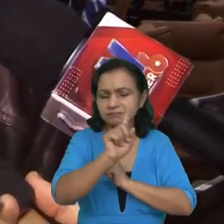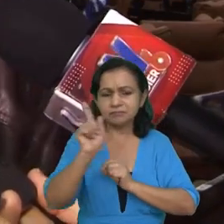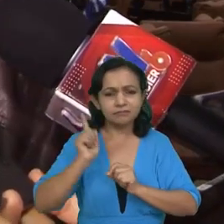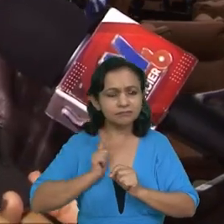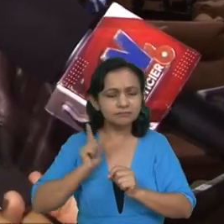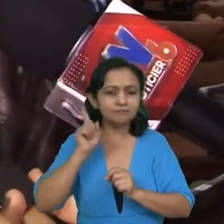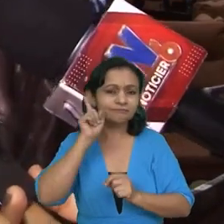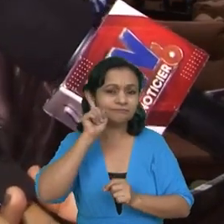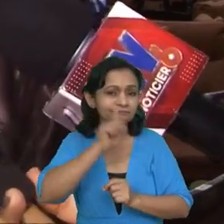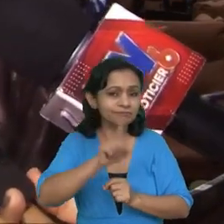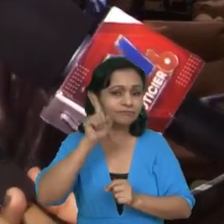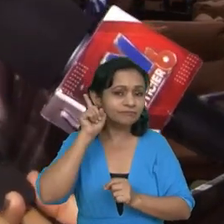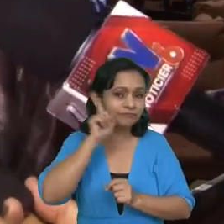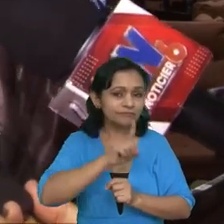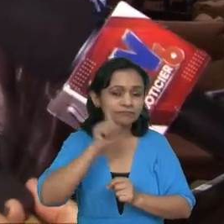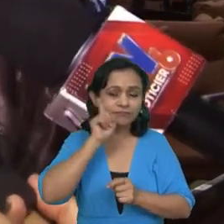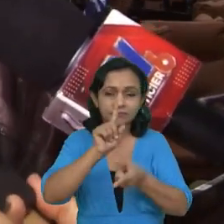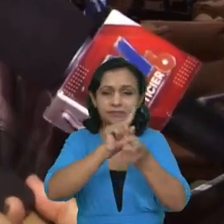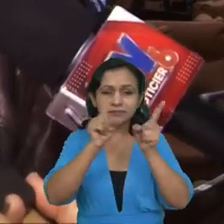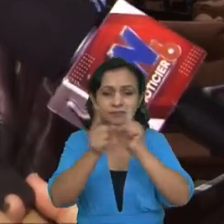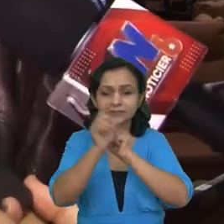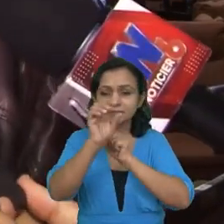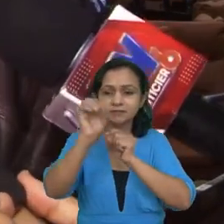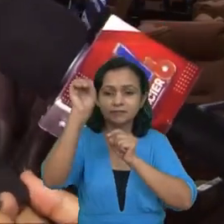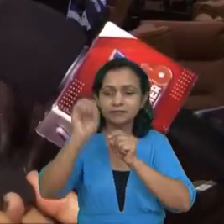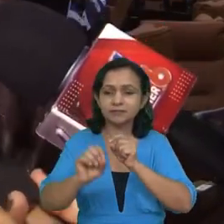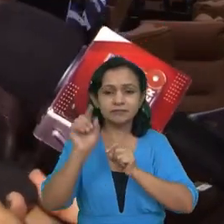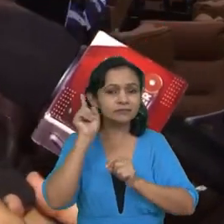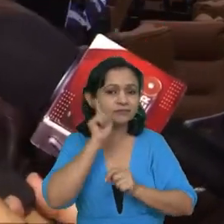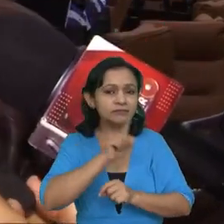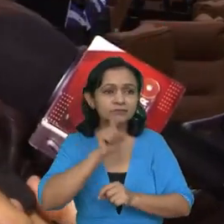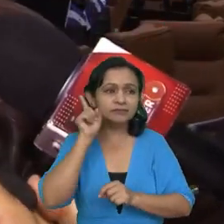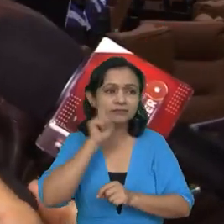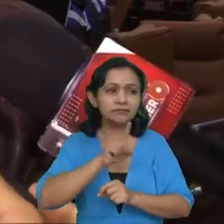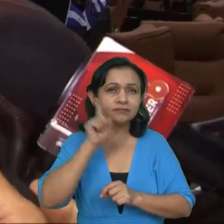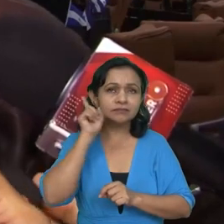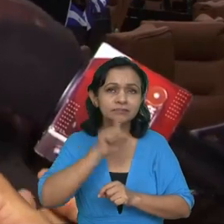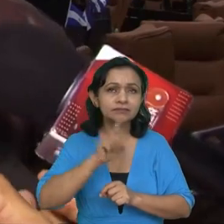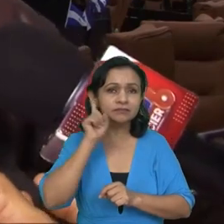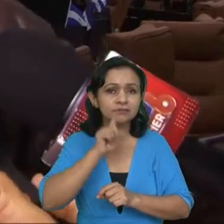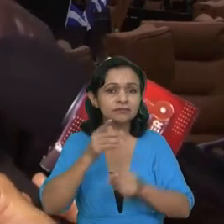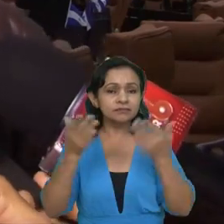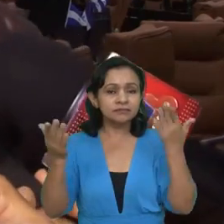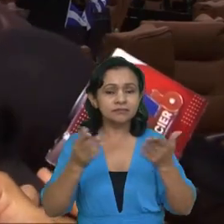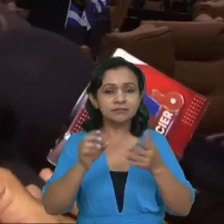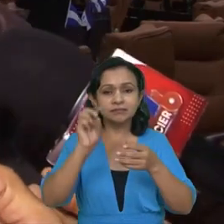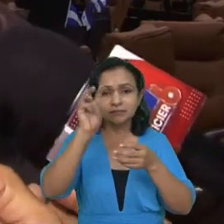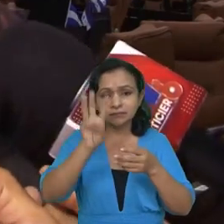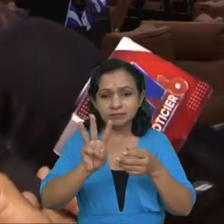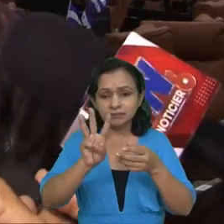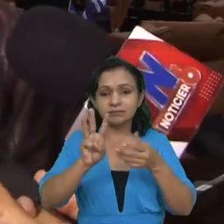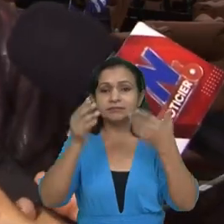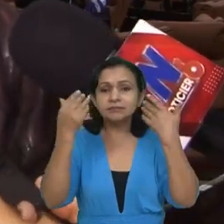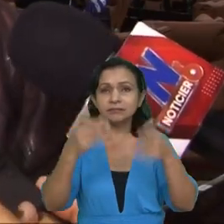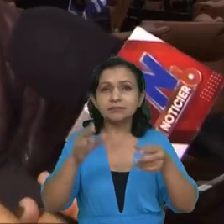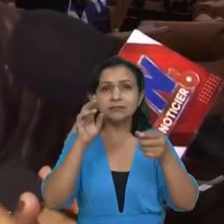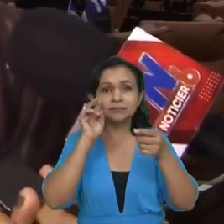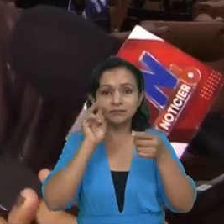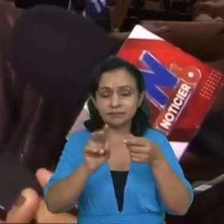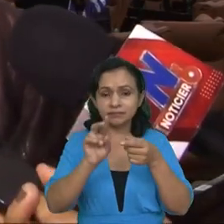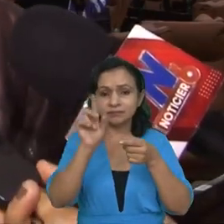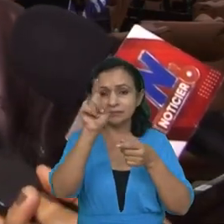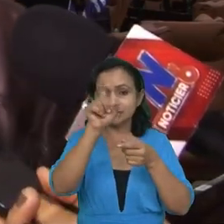ninguna propuesta de reforma tributaria y es la tercera vez que yo he visto a través del